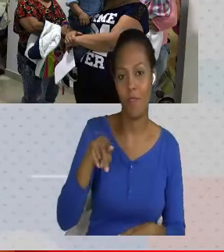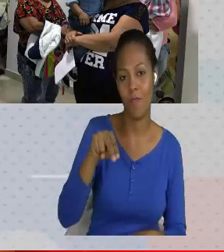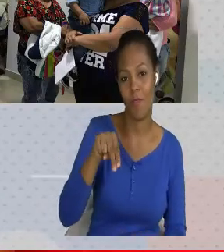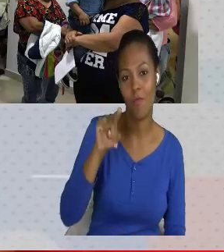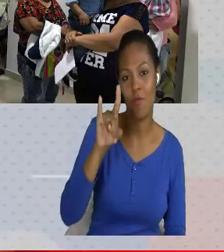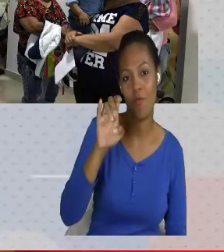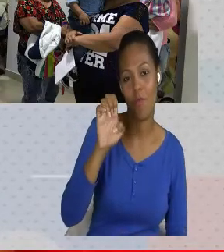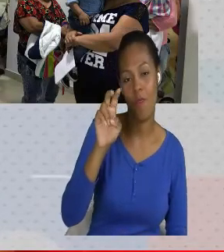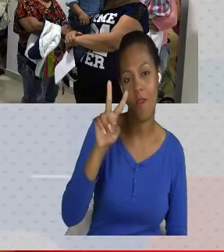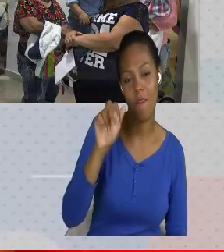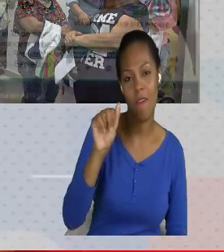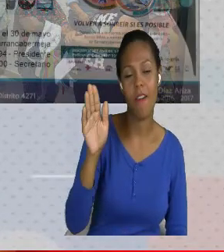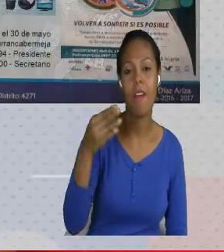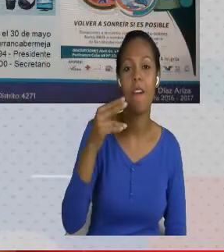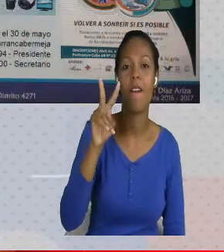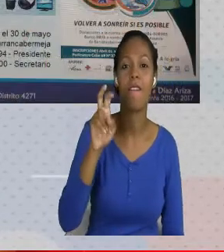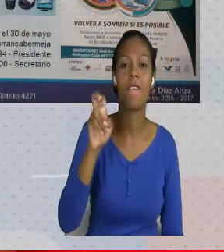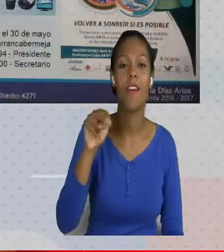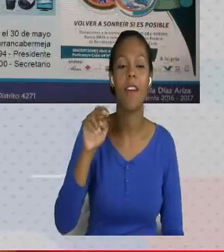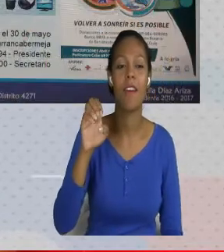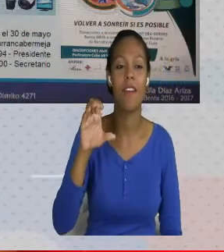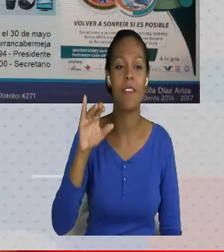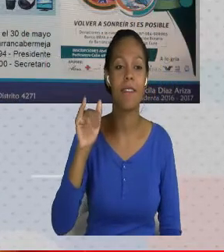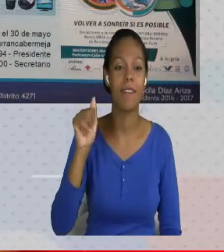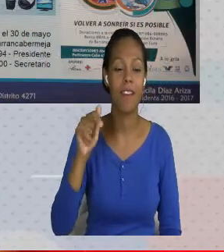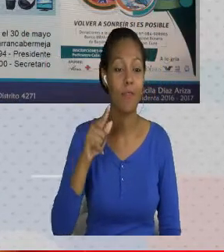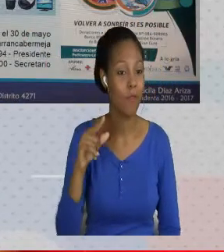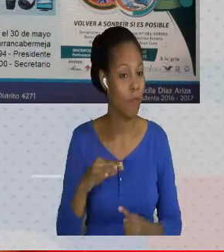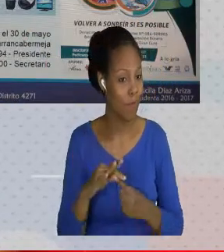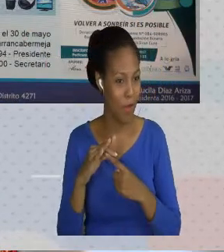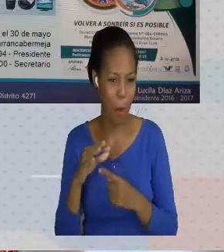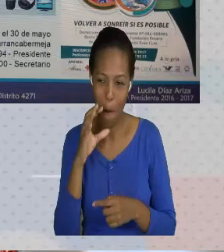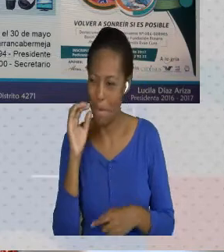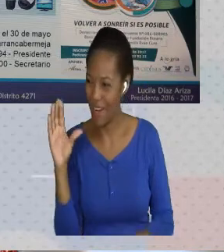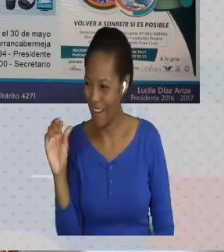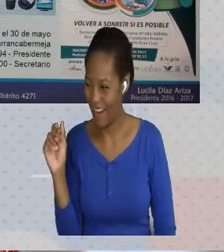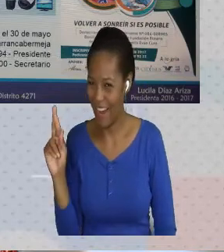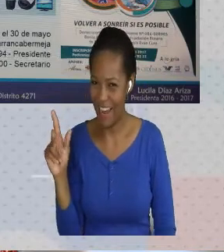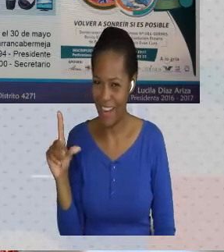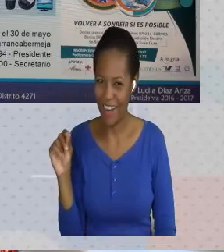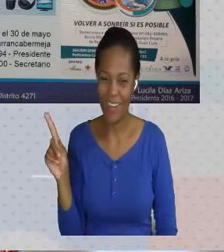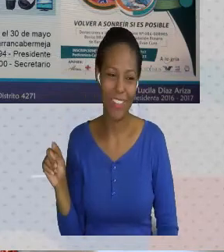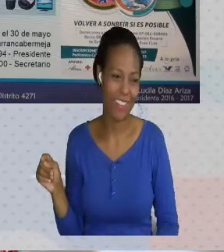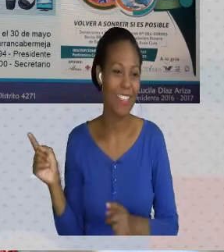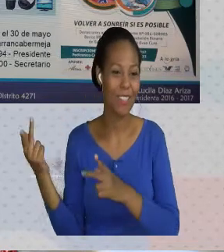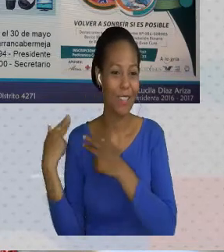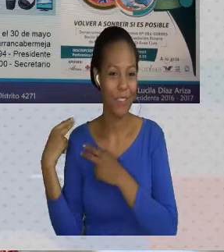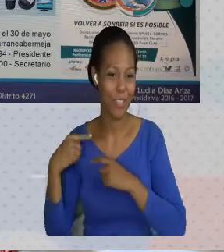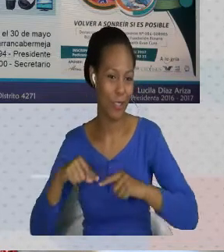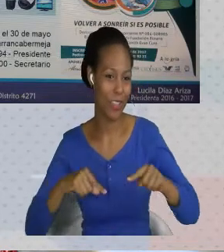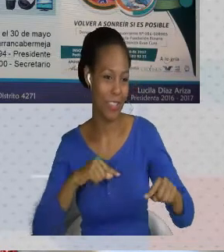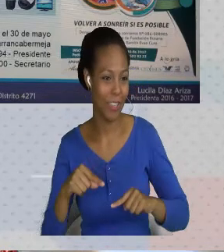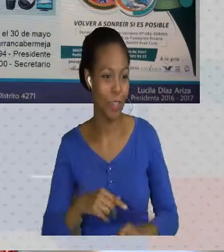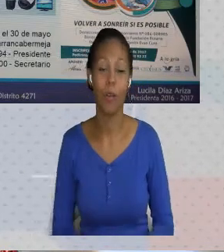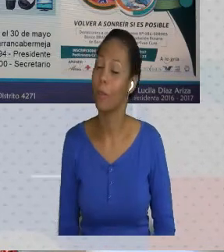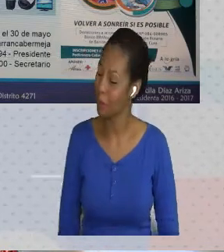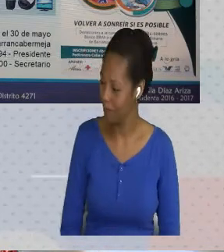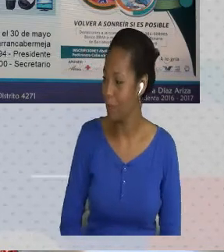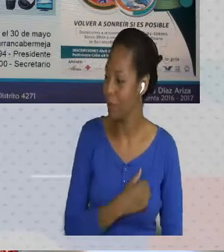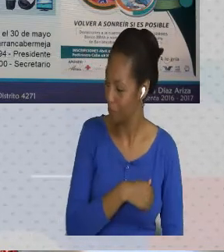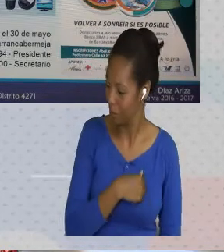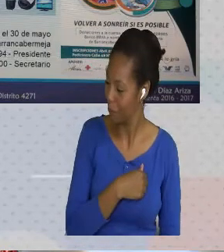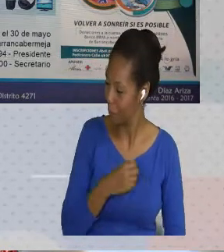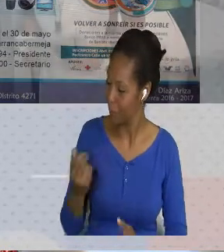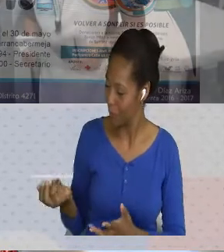Carlos, que es el duro en la materia en esto, porque él es nuestro coordinador en este programa. Carlitos. Entonces, que sea el señor Carlos que nos cuente en